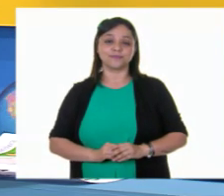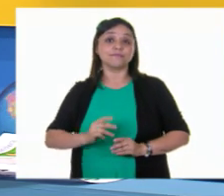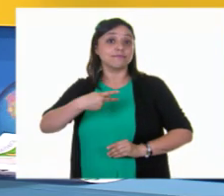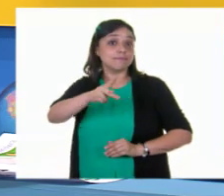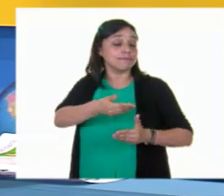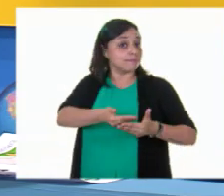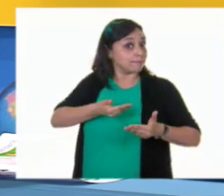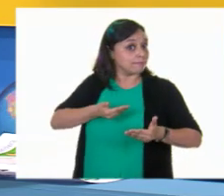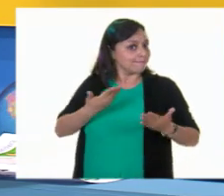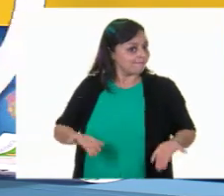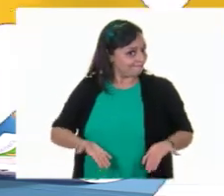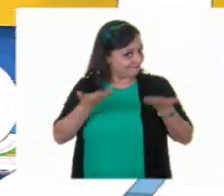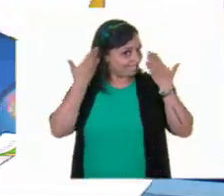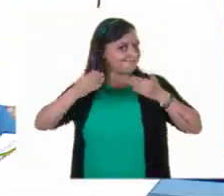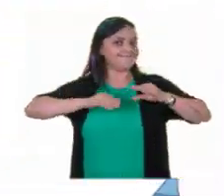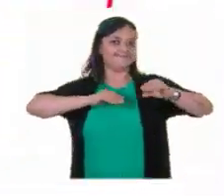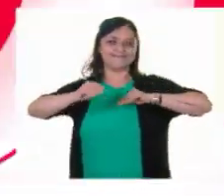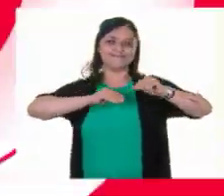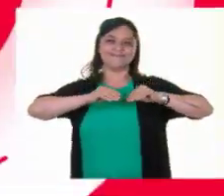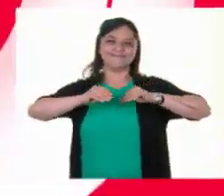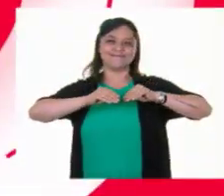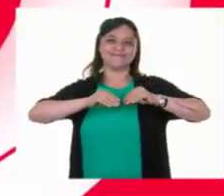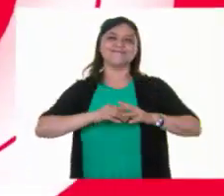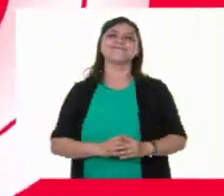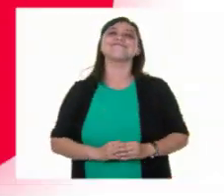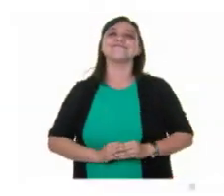Pero antes, a movernos un poco.